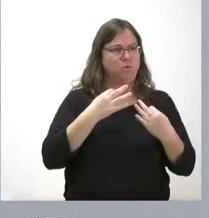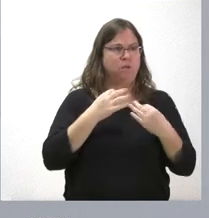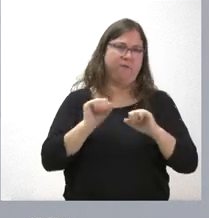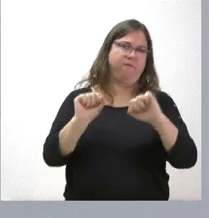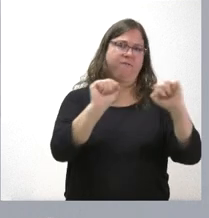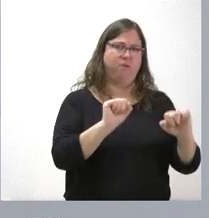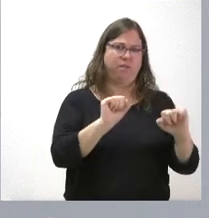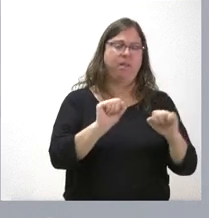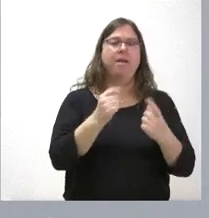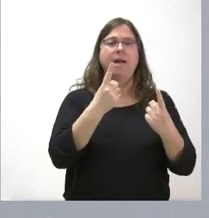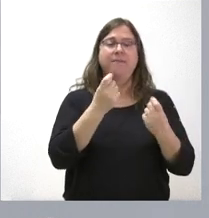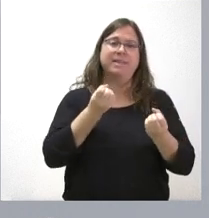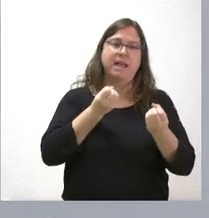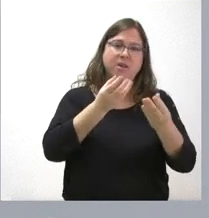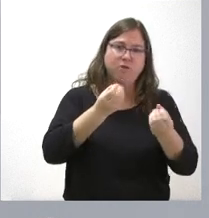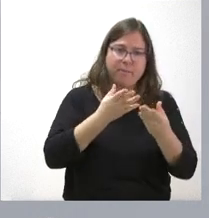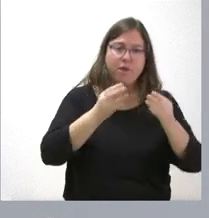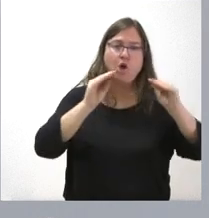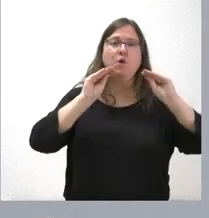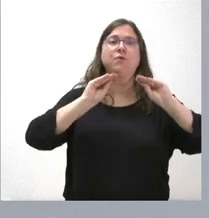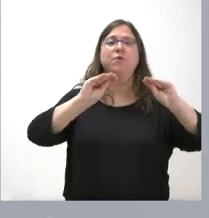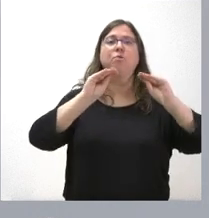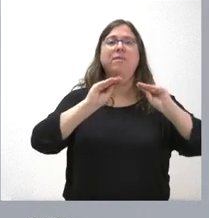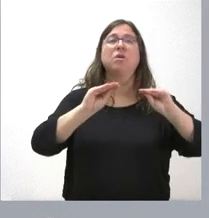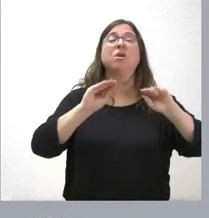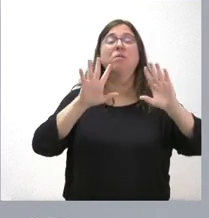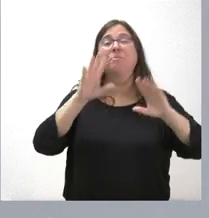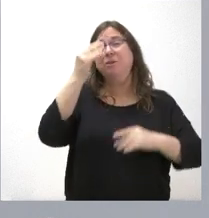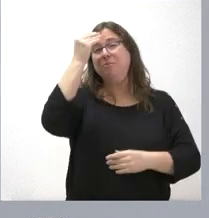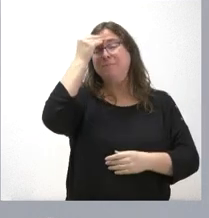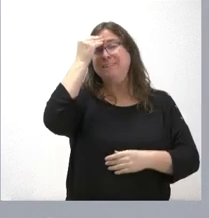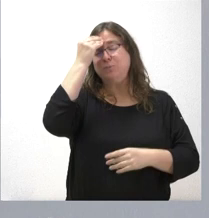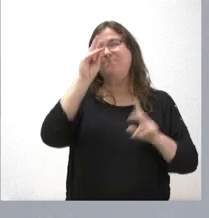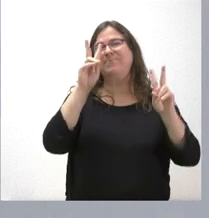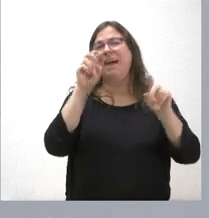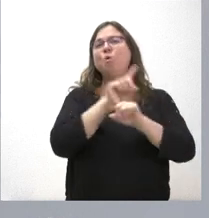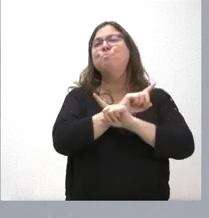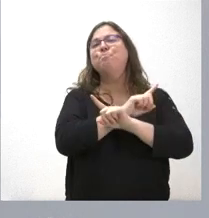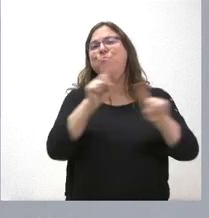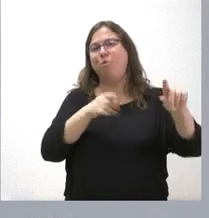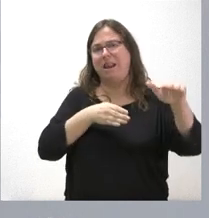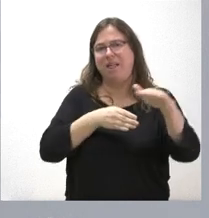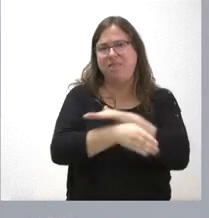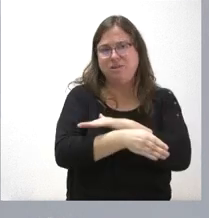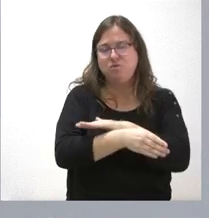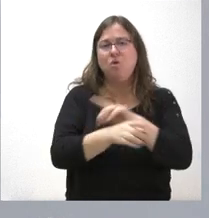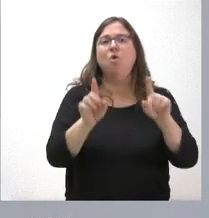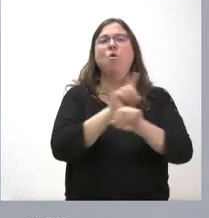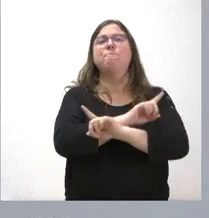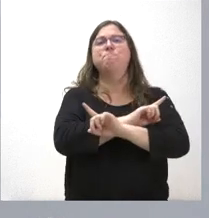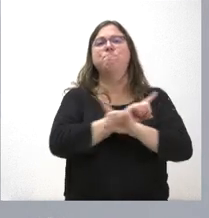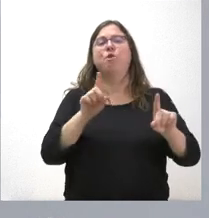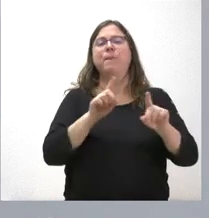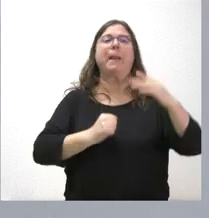pasa por la información por la formación pero entendemos que el ámbito de prohibir la entrada de prohibir estableciendo